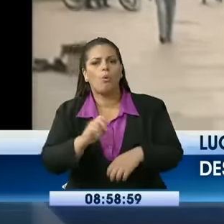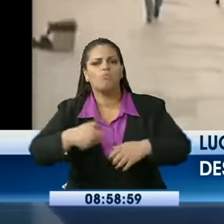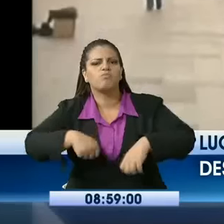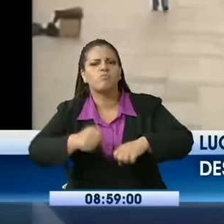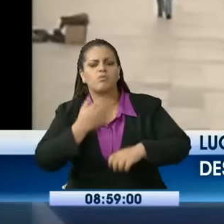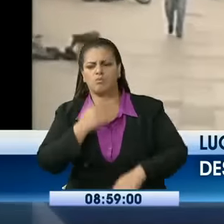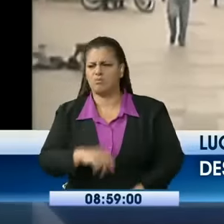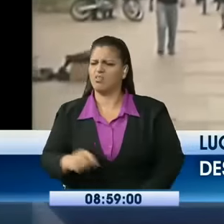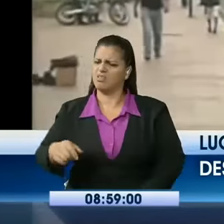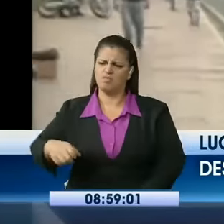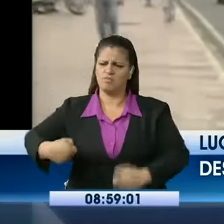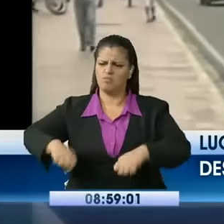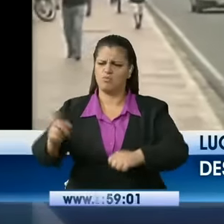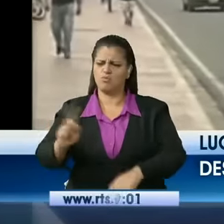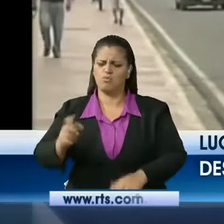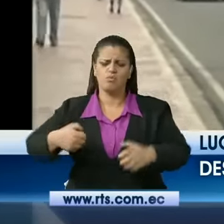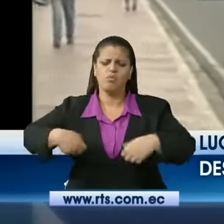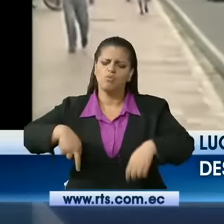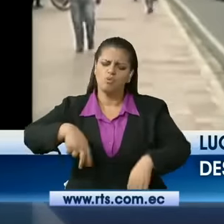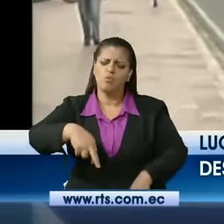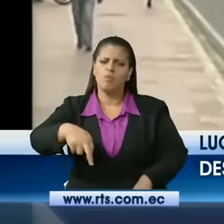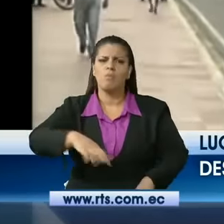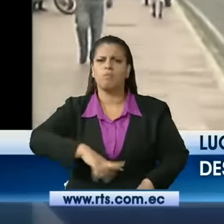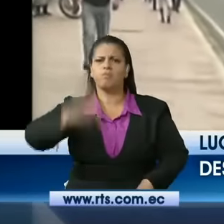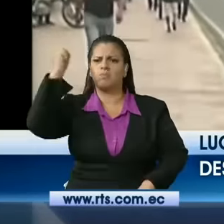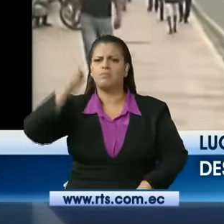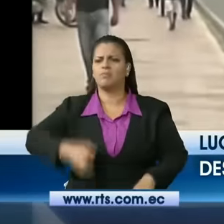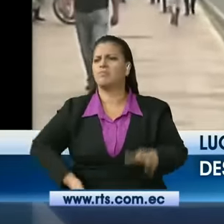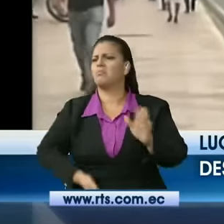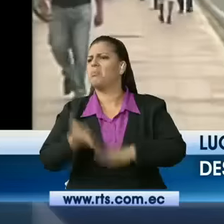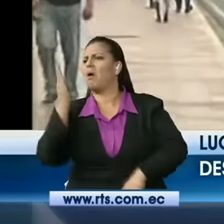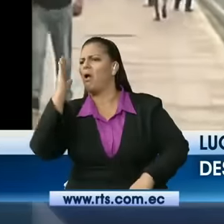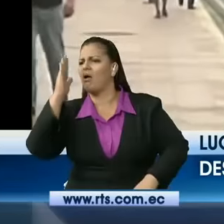A pie andan los... Son los típicos arranchadores. Sí.